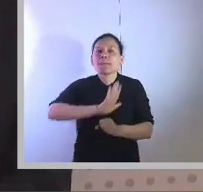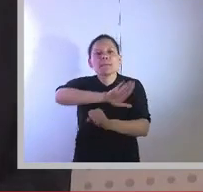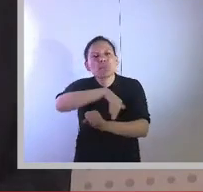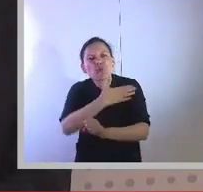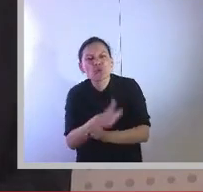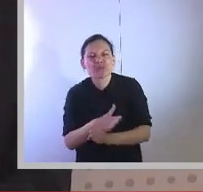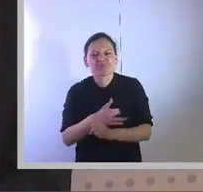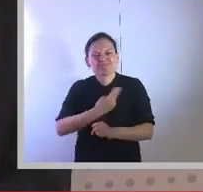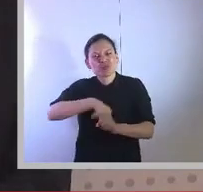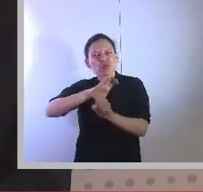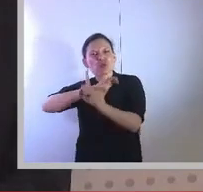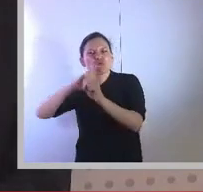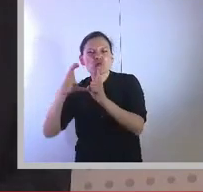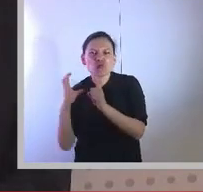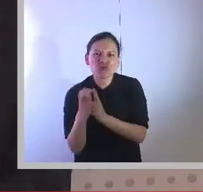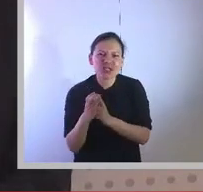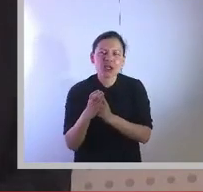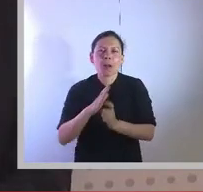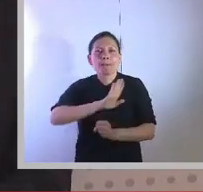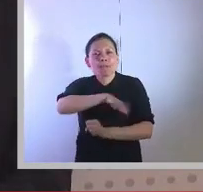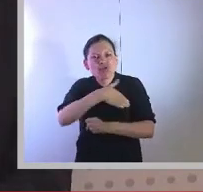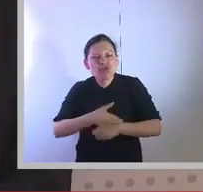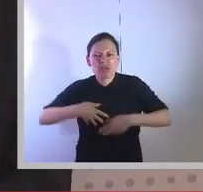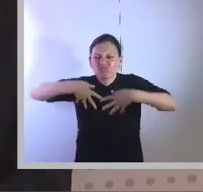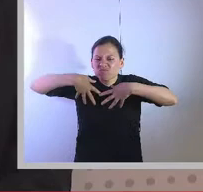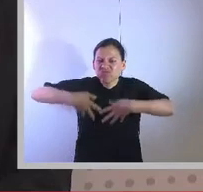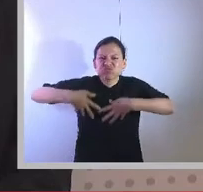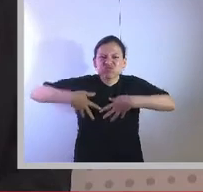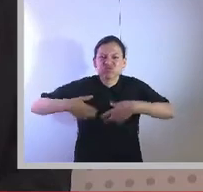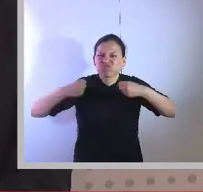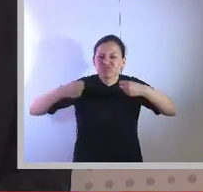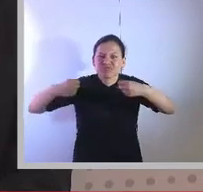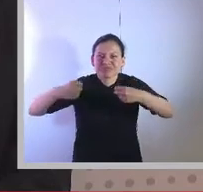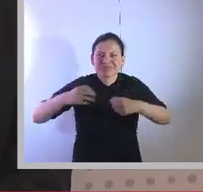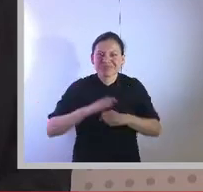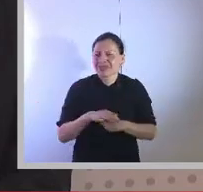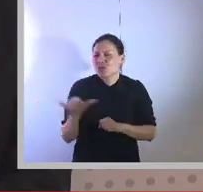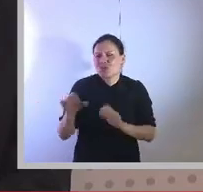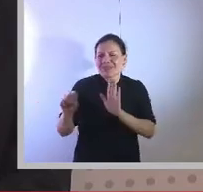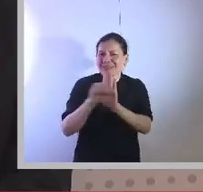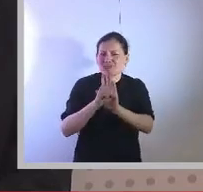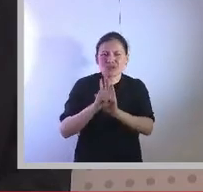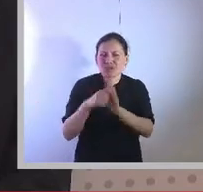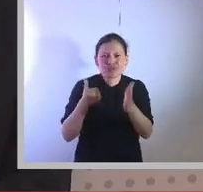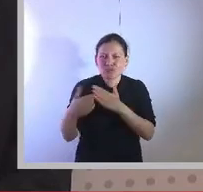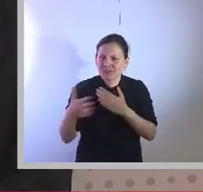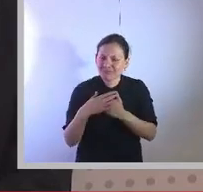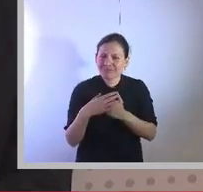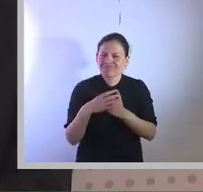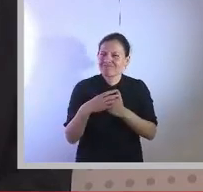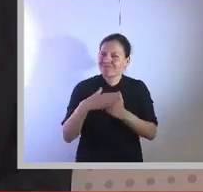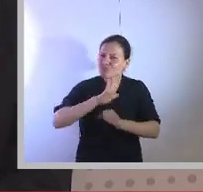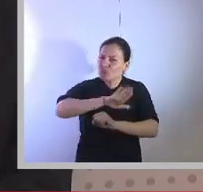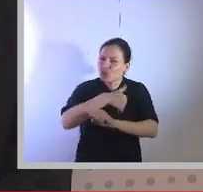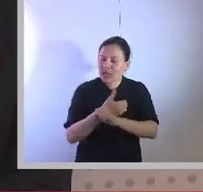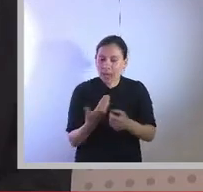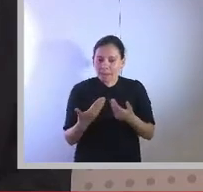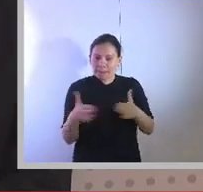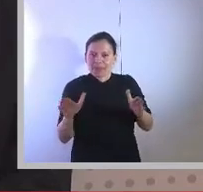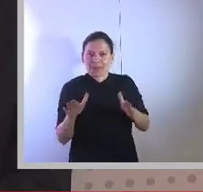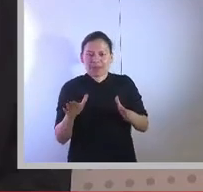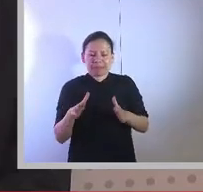social, con nuestra música protesta, que a pesar que fuera un símbolo, pero nos está demostrando que